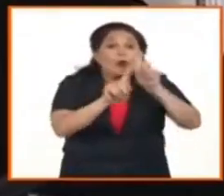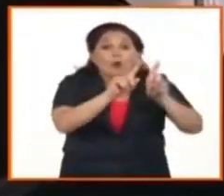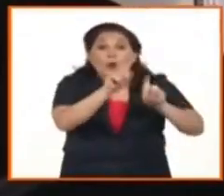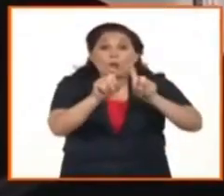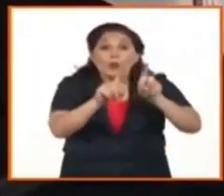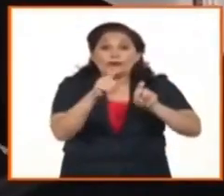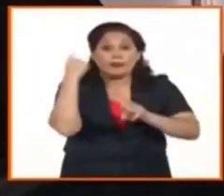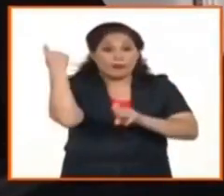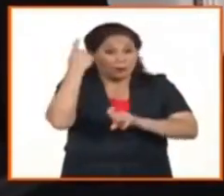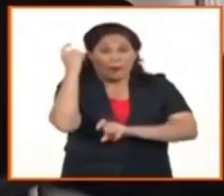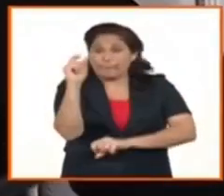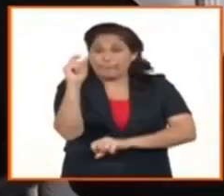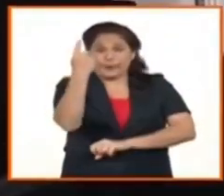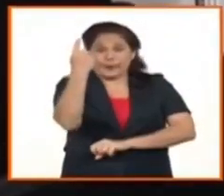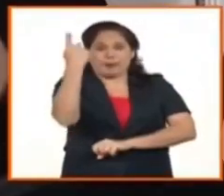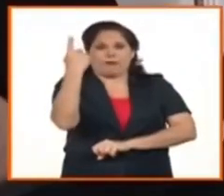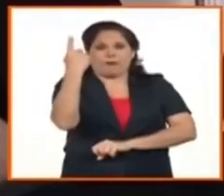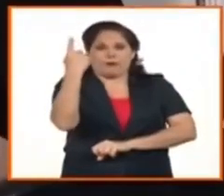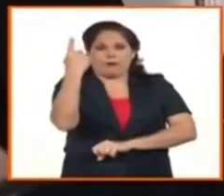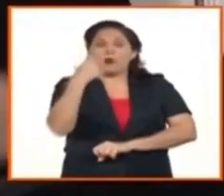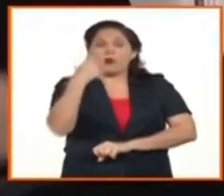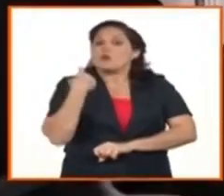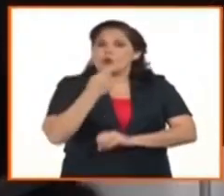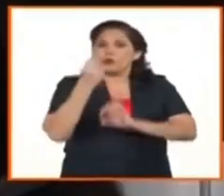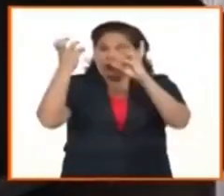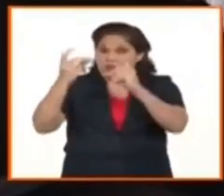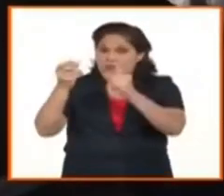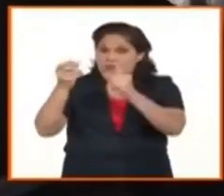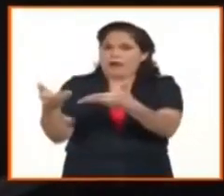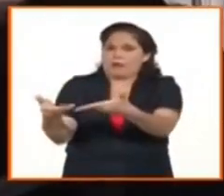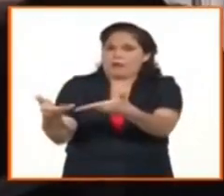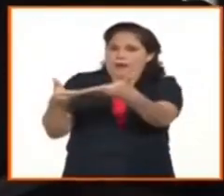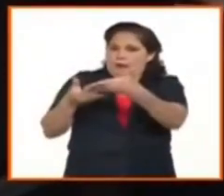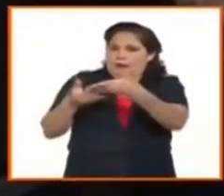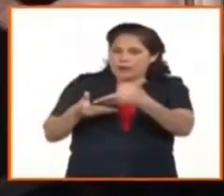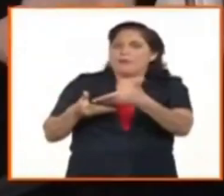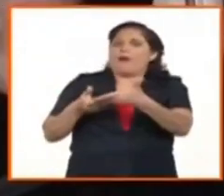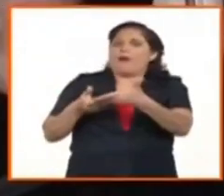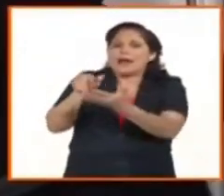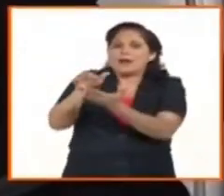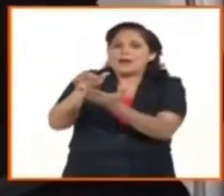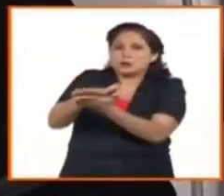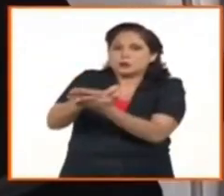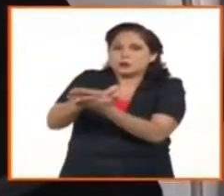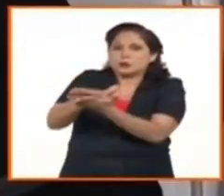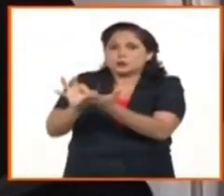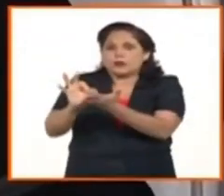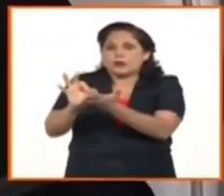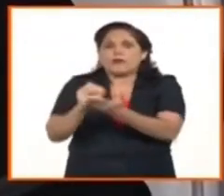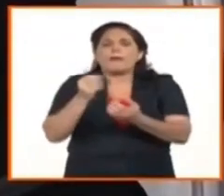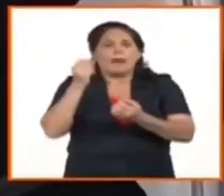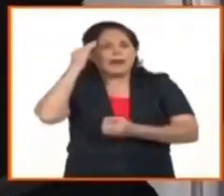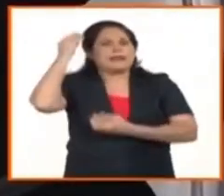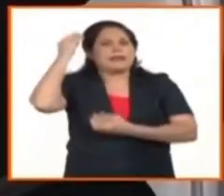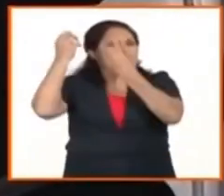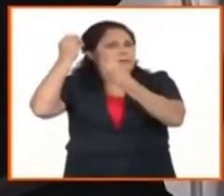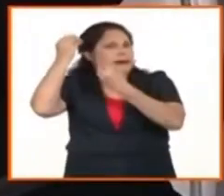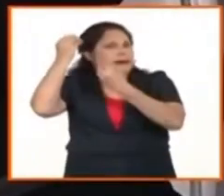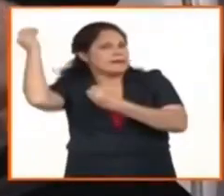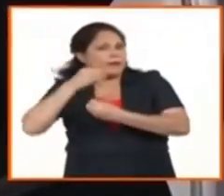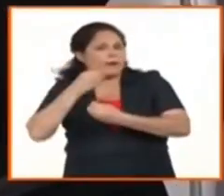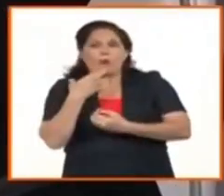por primera vez tenemos cifras macros sociales que nos dan muestras de la